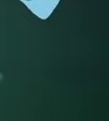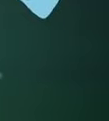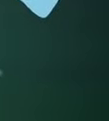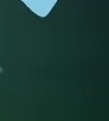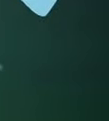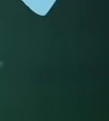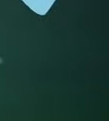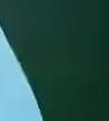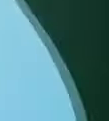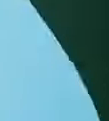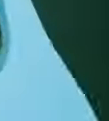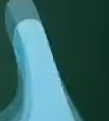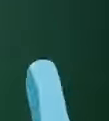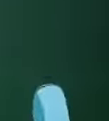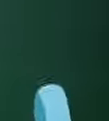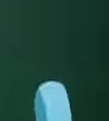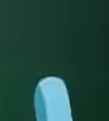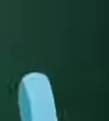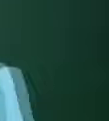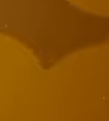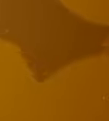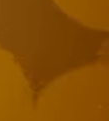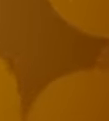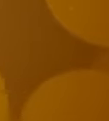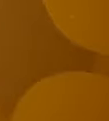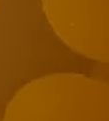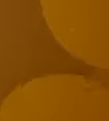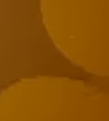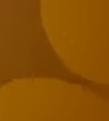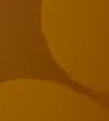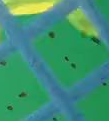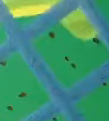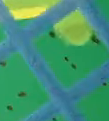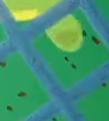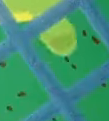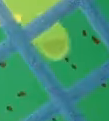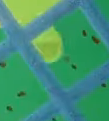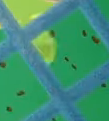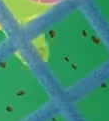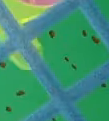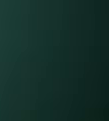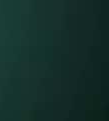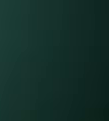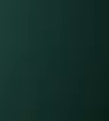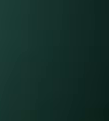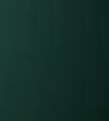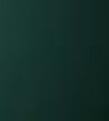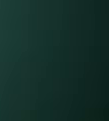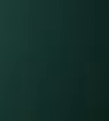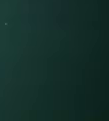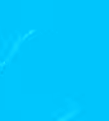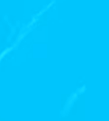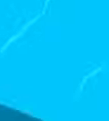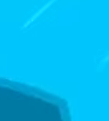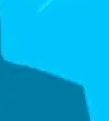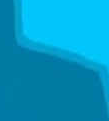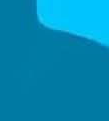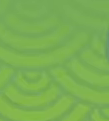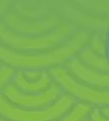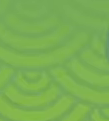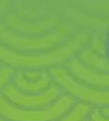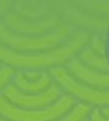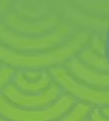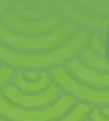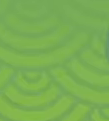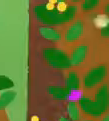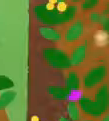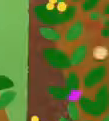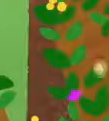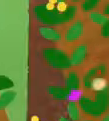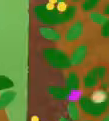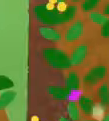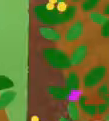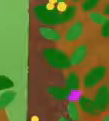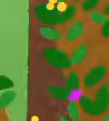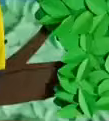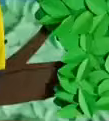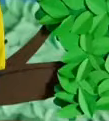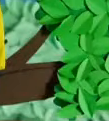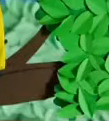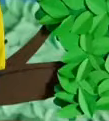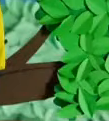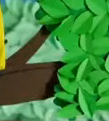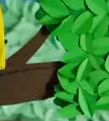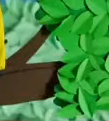un océano de plástico. ¿Oh? Un momento, ¿qué es todo esto? Es justo lo que tenemos que